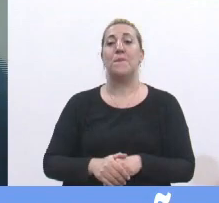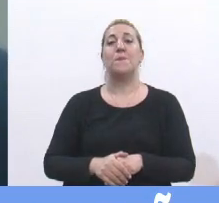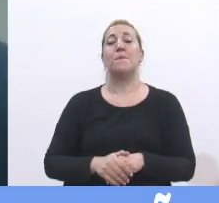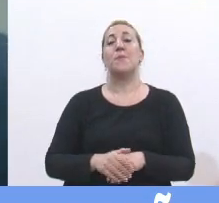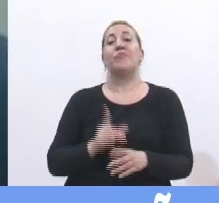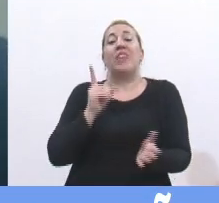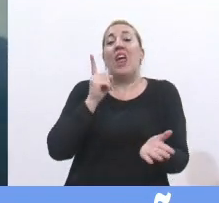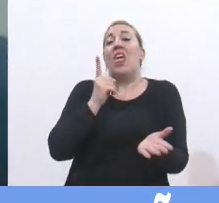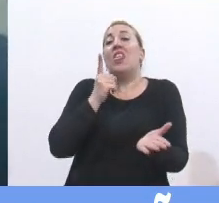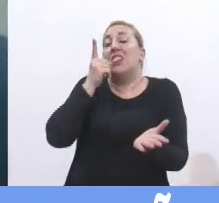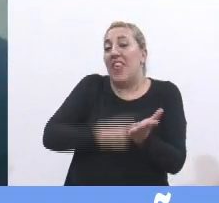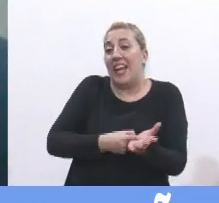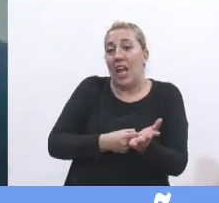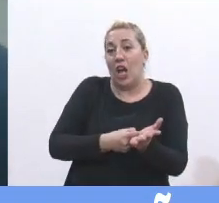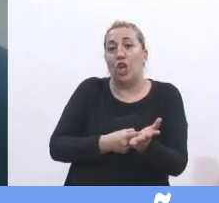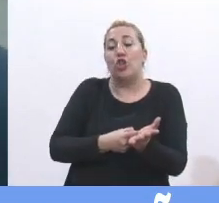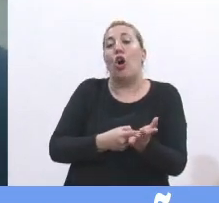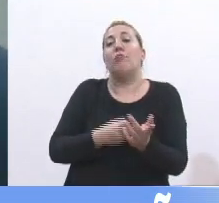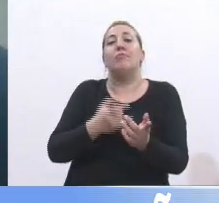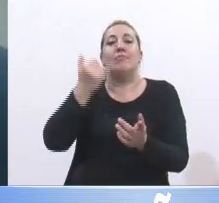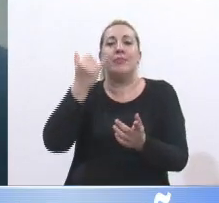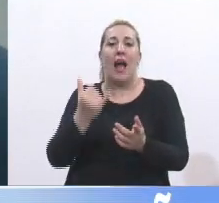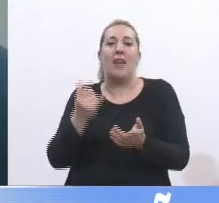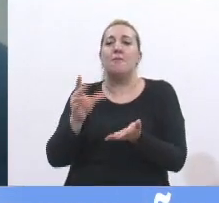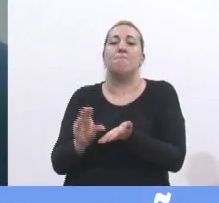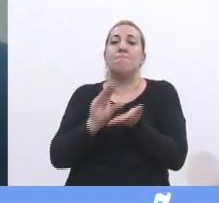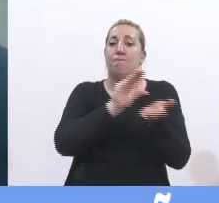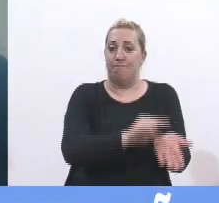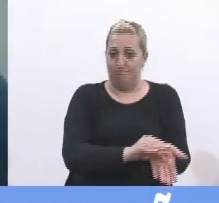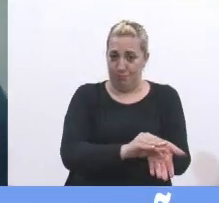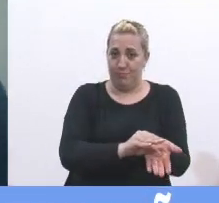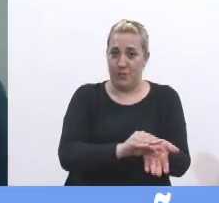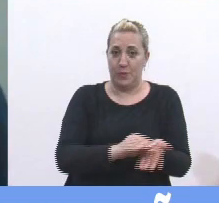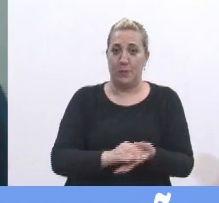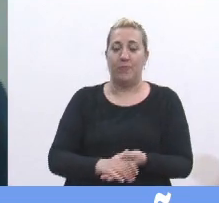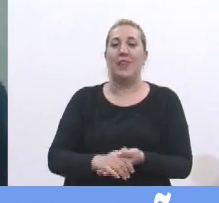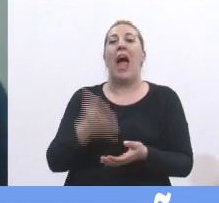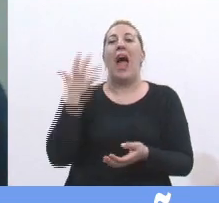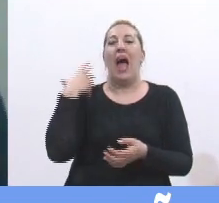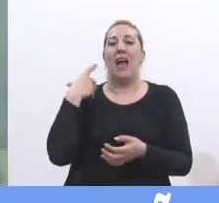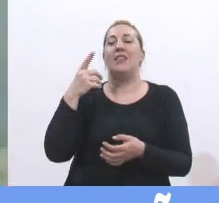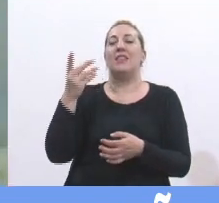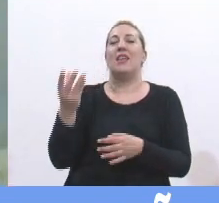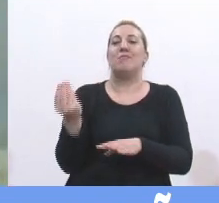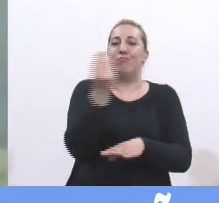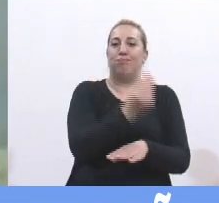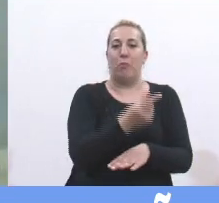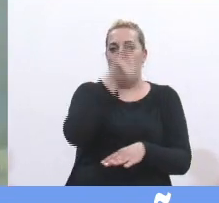por un decreto se traspasó parte de la Policía Federal